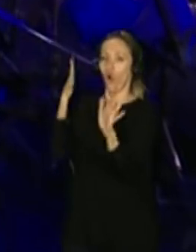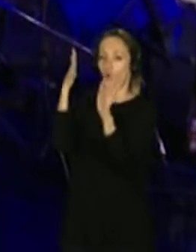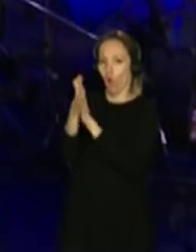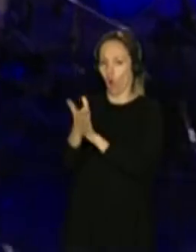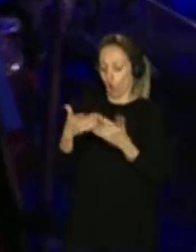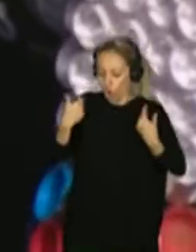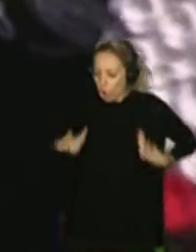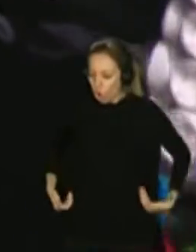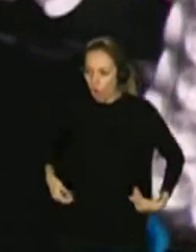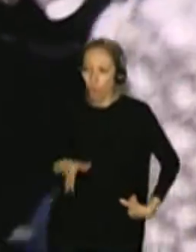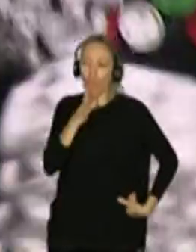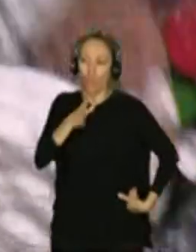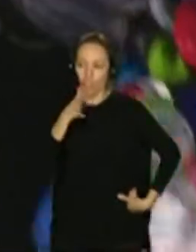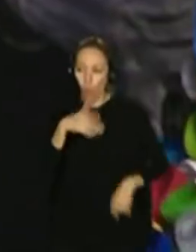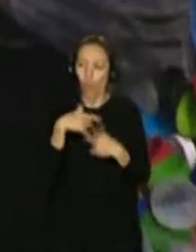representa.